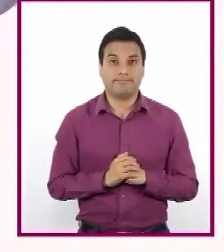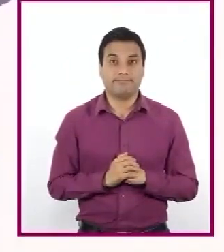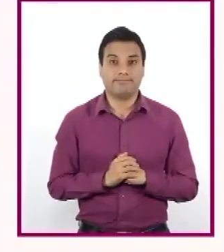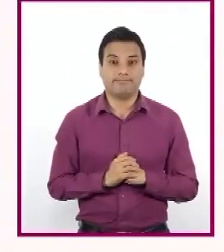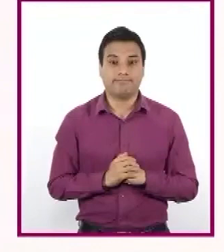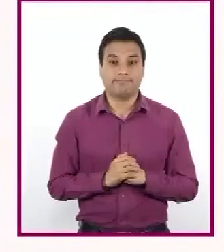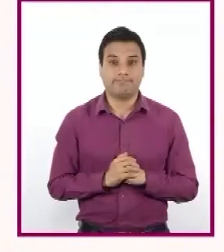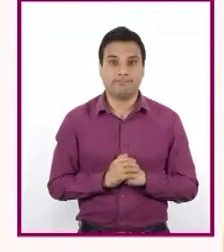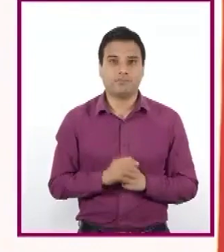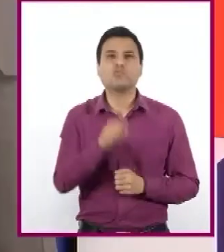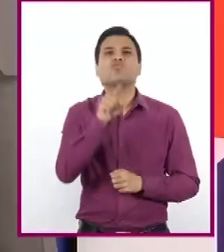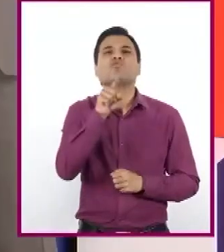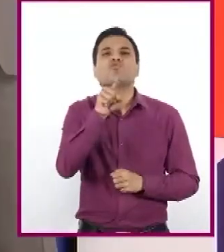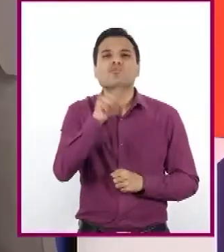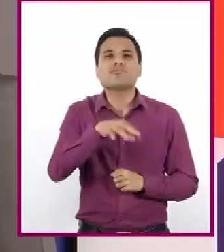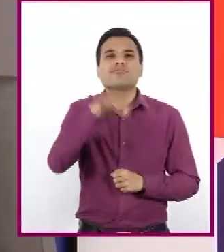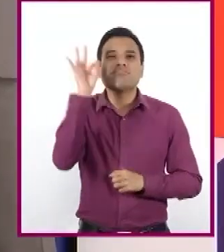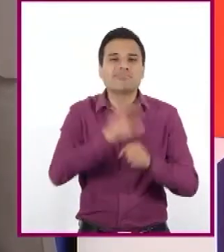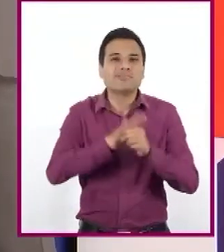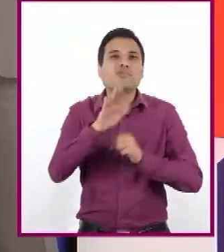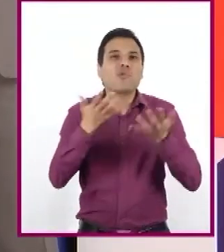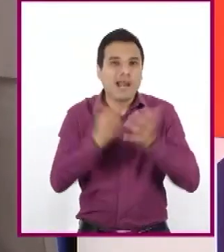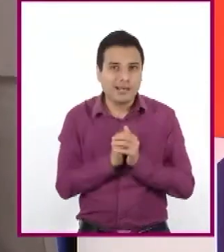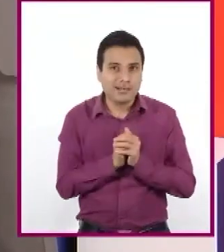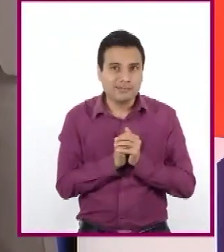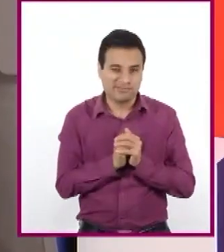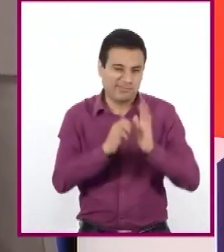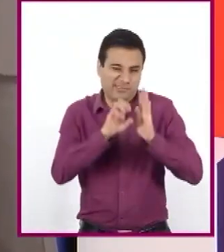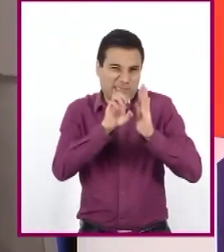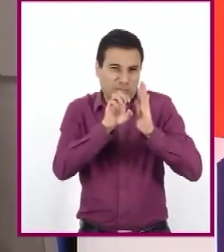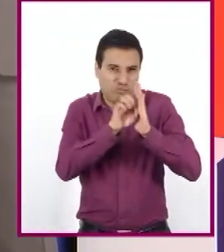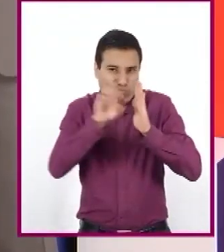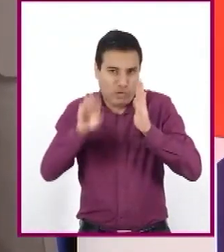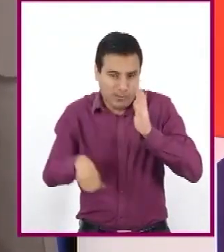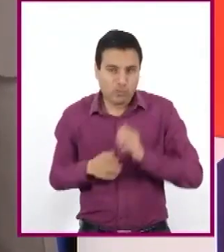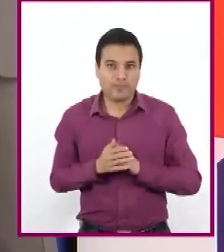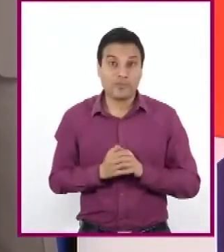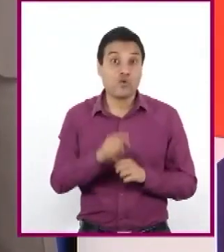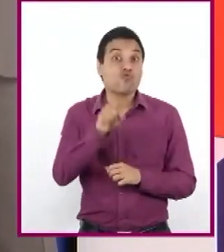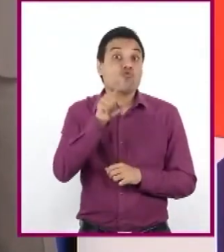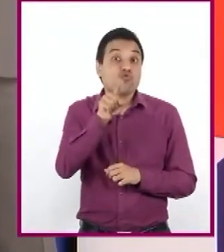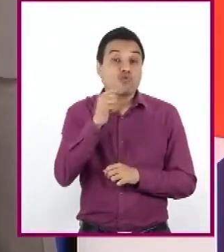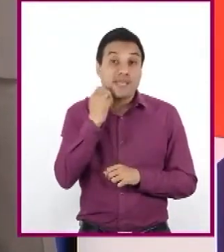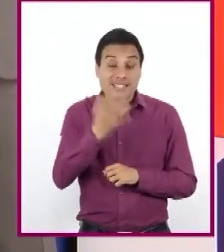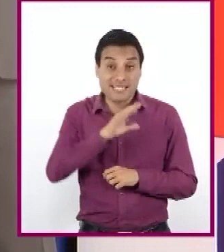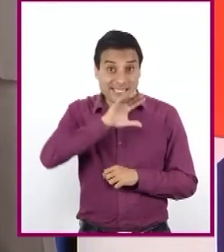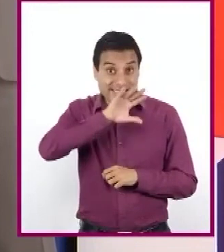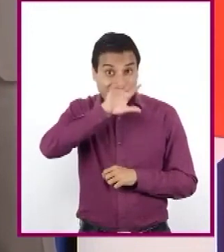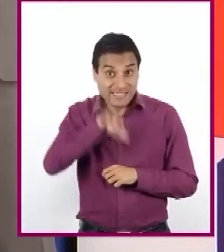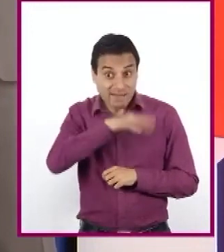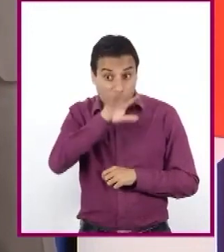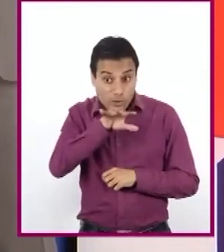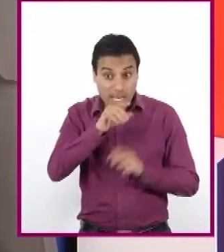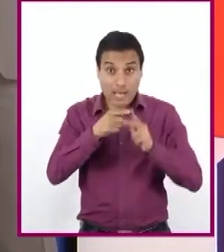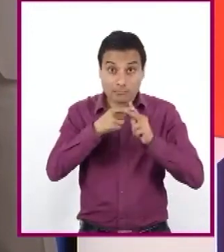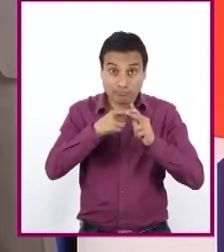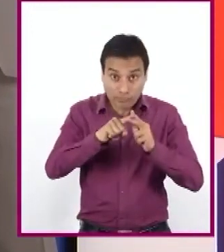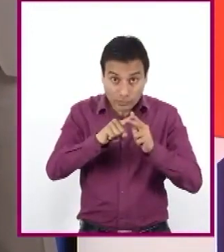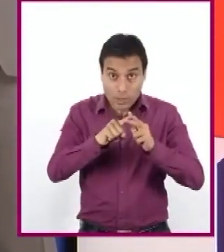¿Cuál utilizarán ustedes? Por ejemplo, si desean que una cebolla le comience a crecer